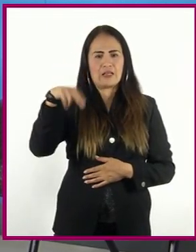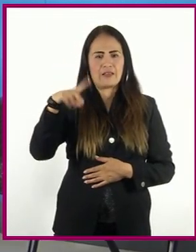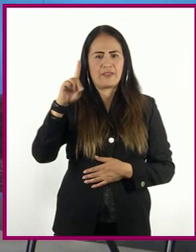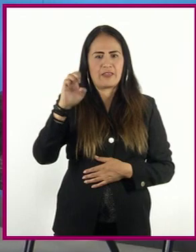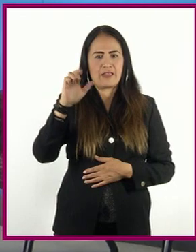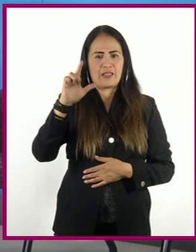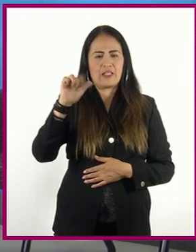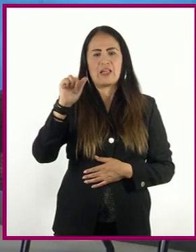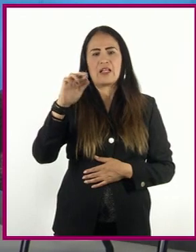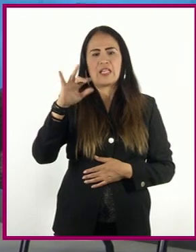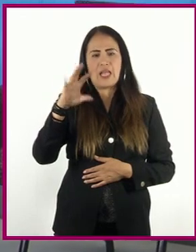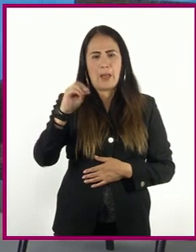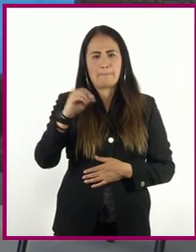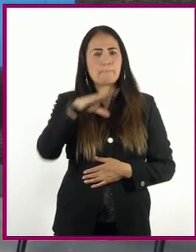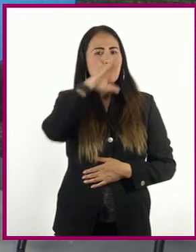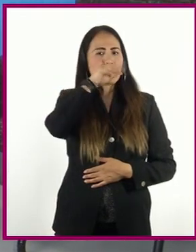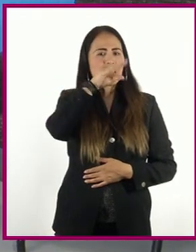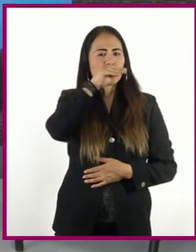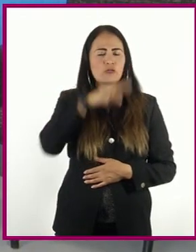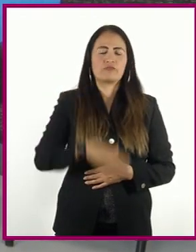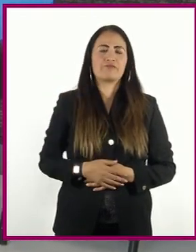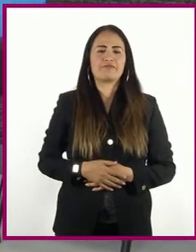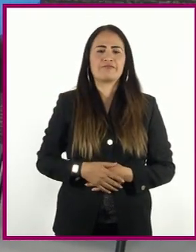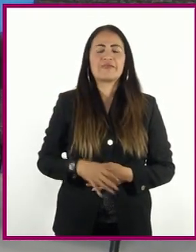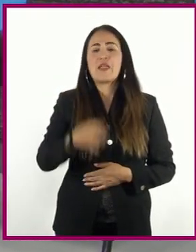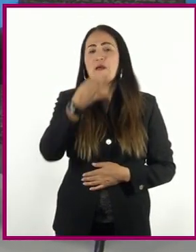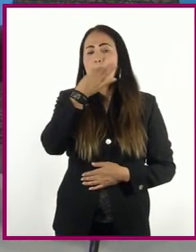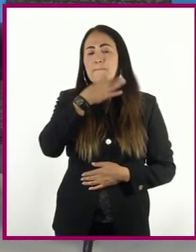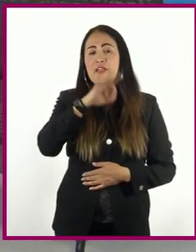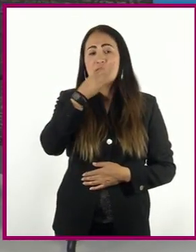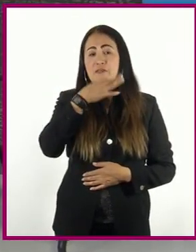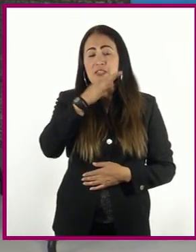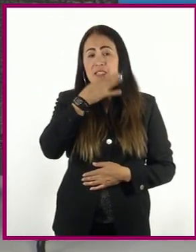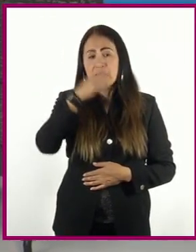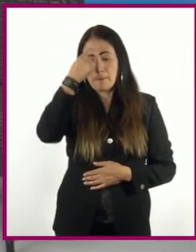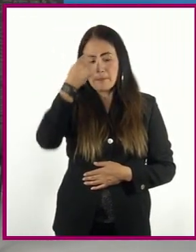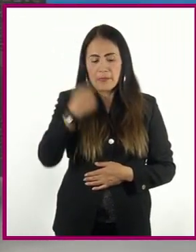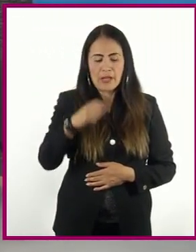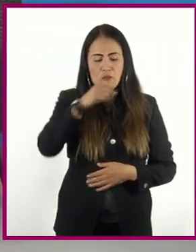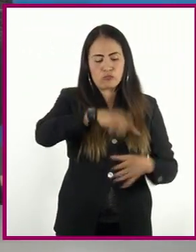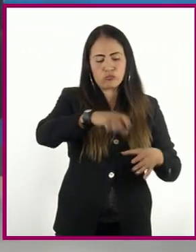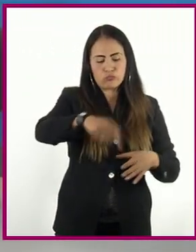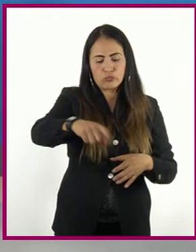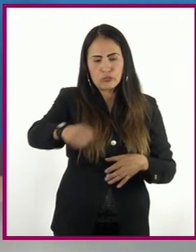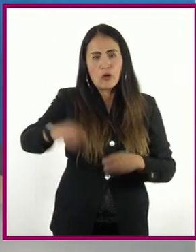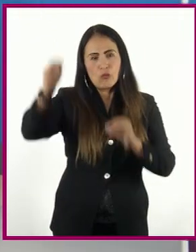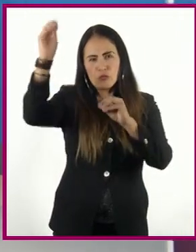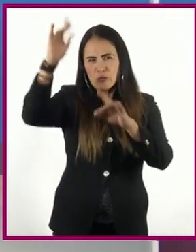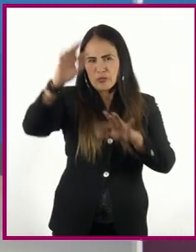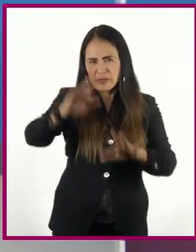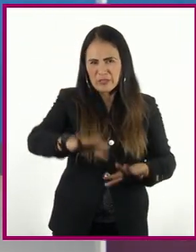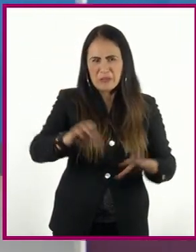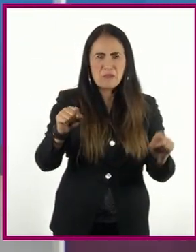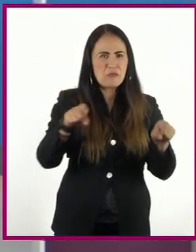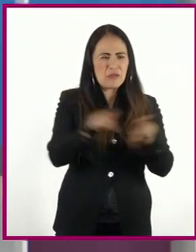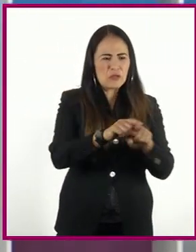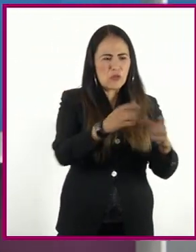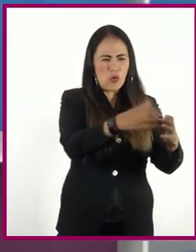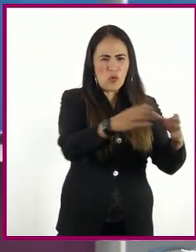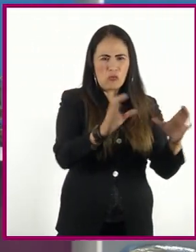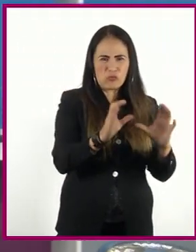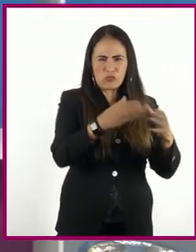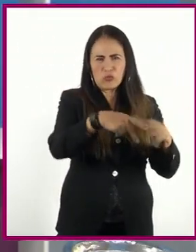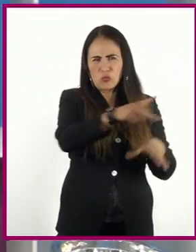Patos. Al igual que los rituales para favorecer la agricultura, diversas tradiciones indígenas fueron